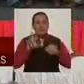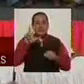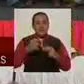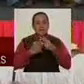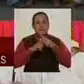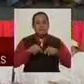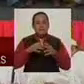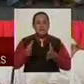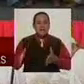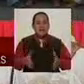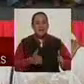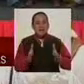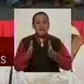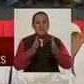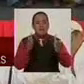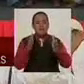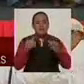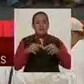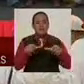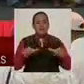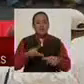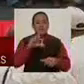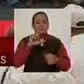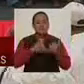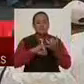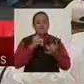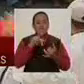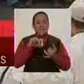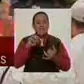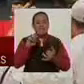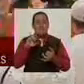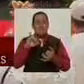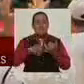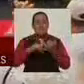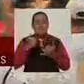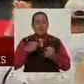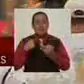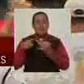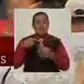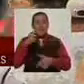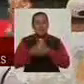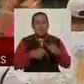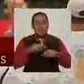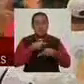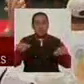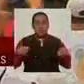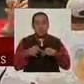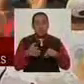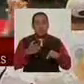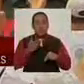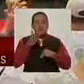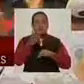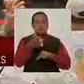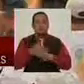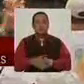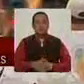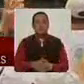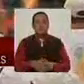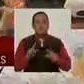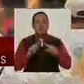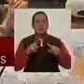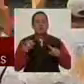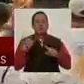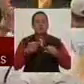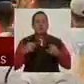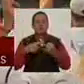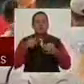carretera Durán-Sarameriza, para que todos ustedes puedan llegar no solo a los centros de